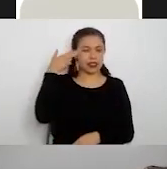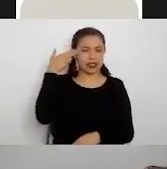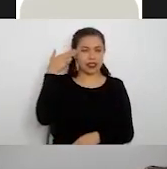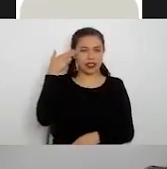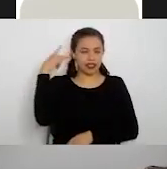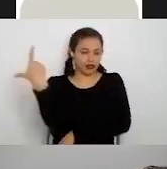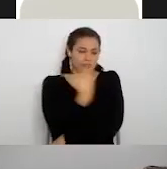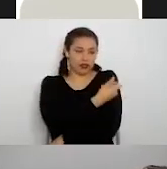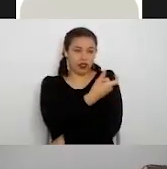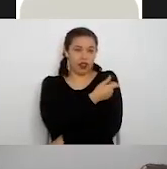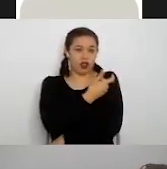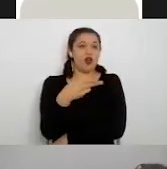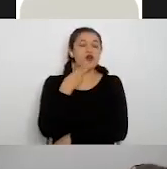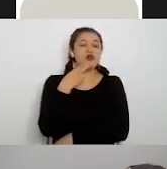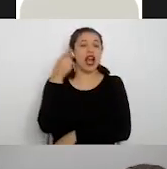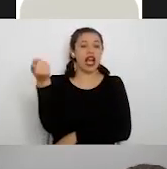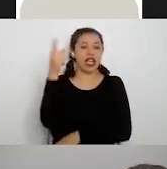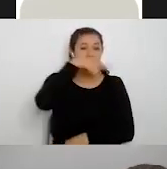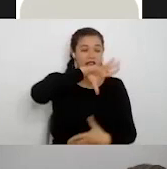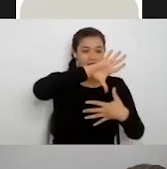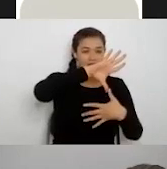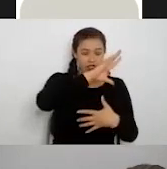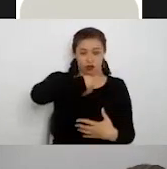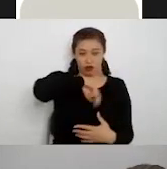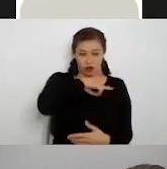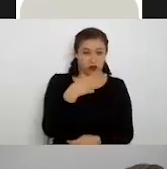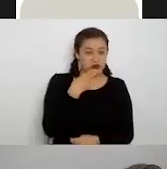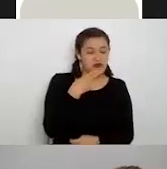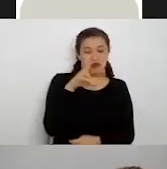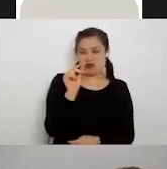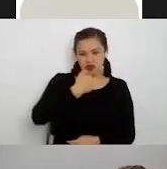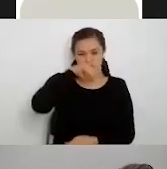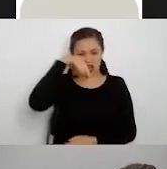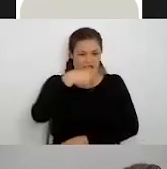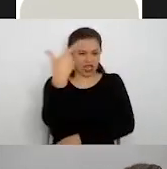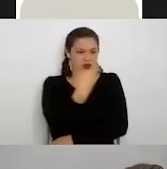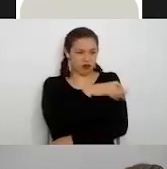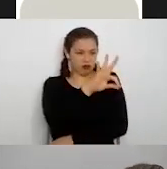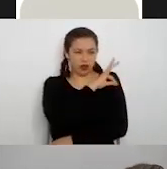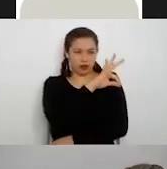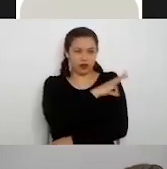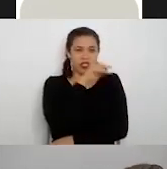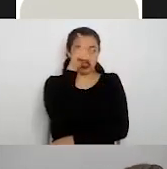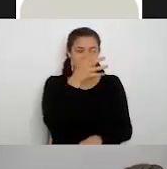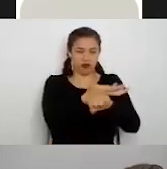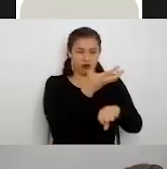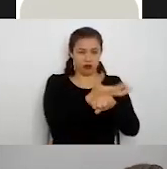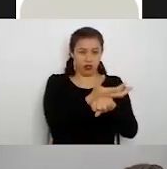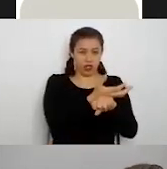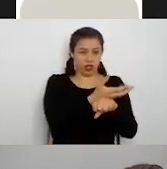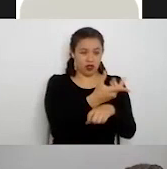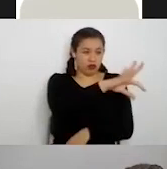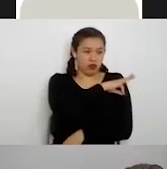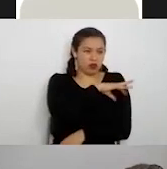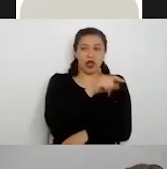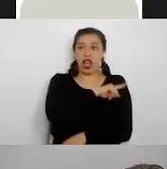vacunas occidentales, las que nosotros vimos aquí, con las que nos vacunamos, se vacunaron en Estados Unidos, ellos no las usan. Sus